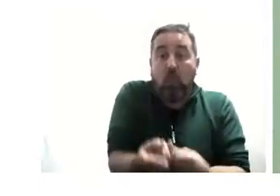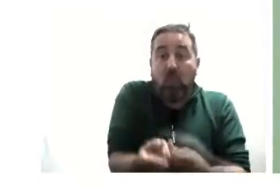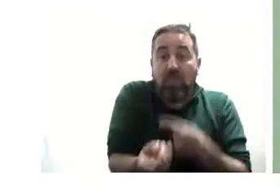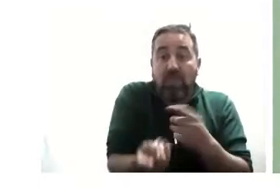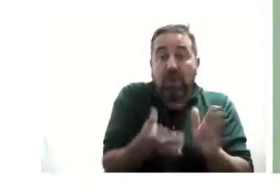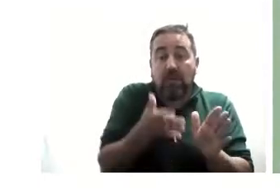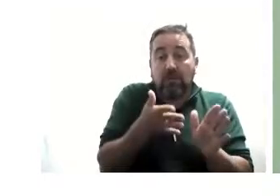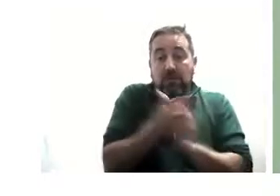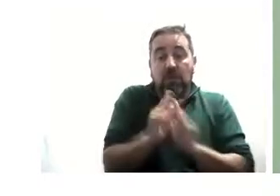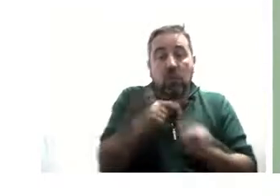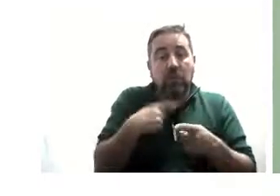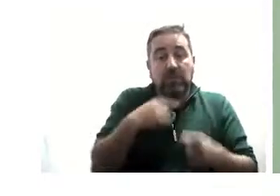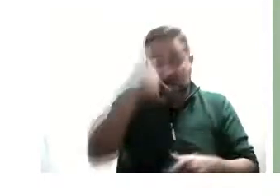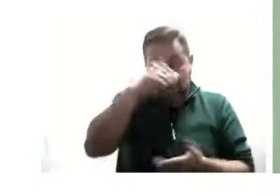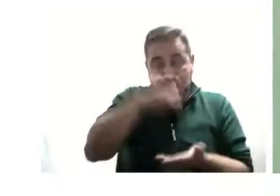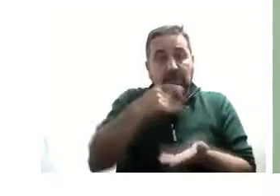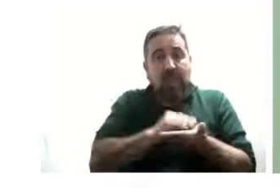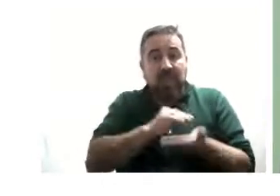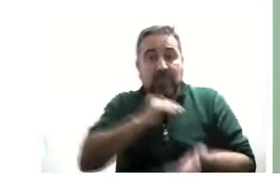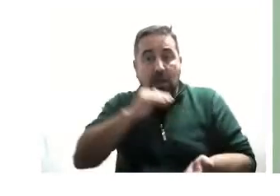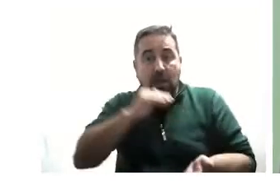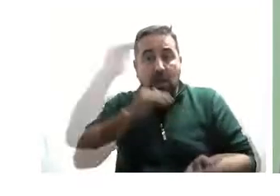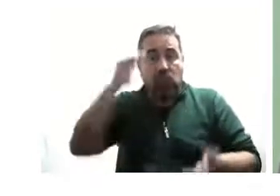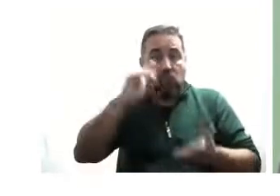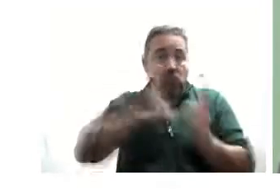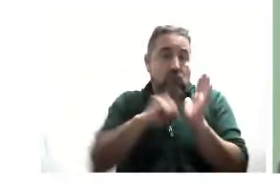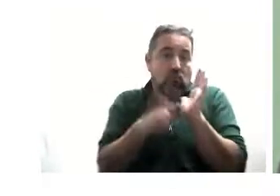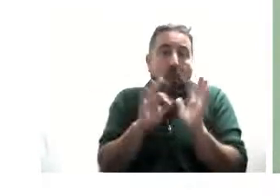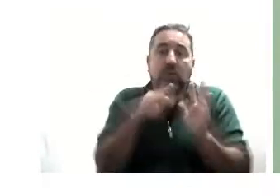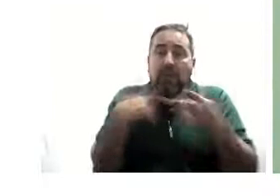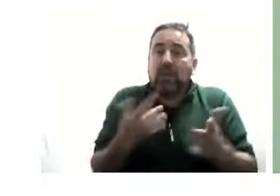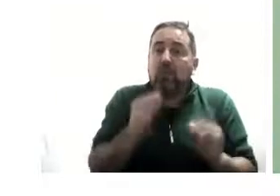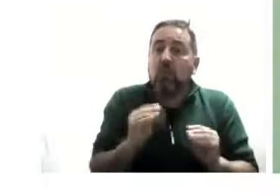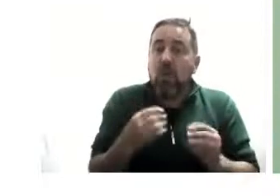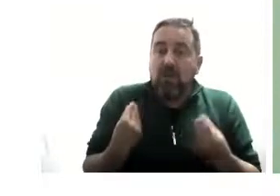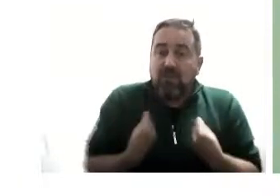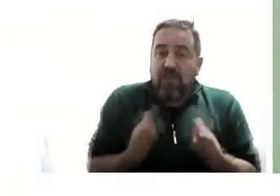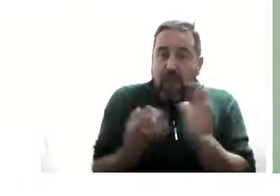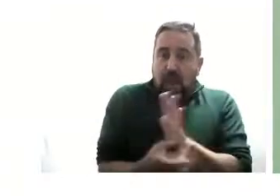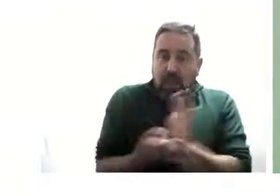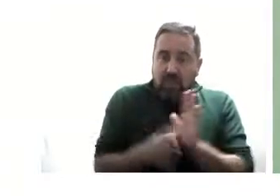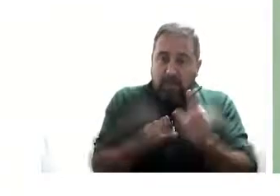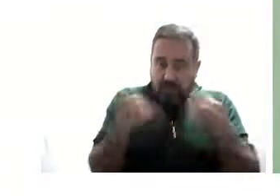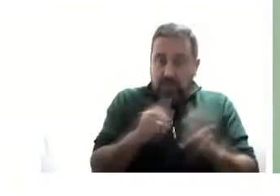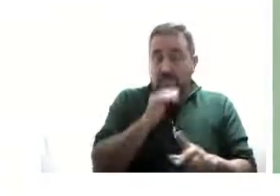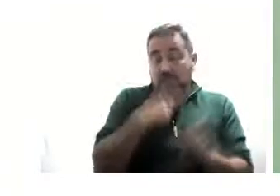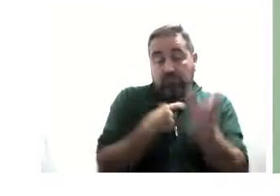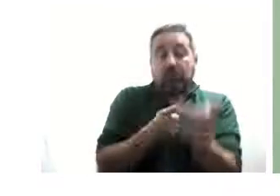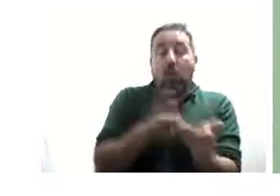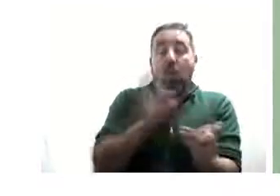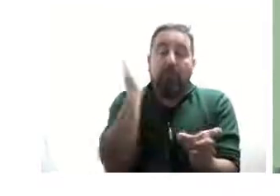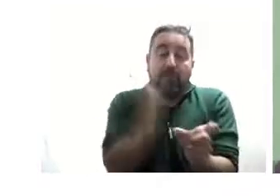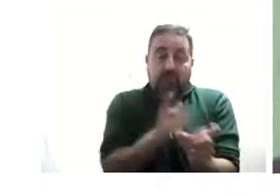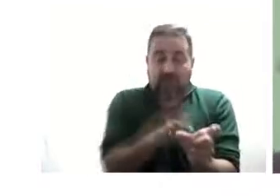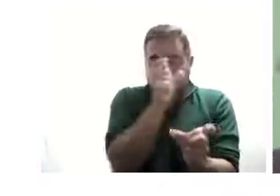global del niño y en general en la calidad de vida de la persona afectada. Entonces, por todo